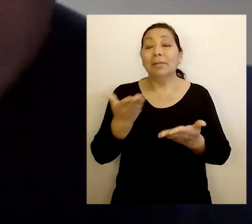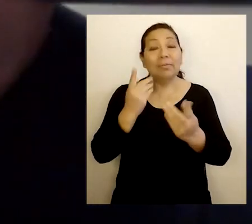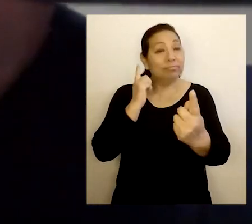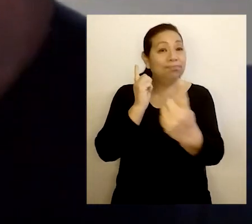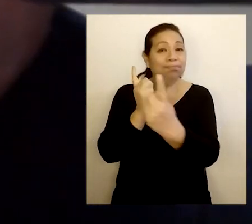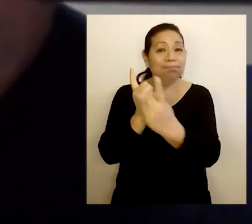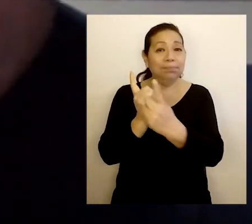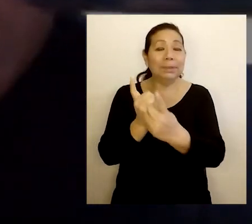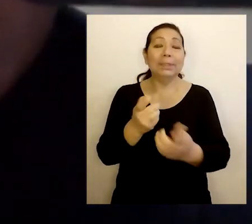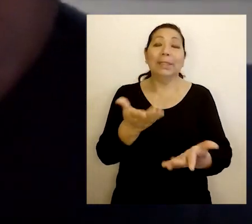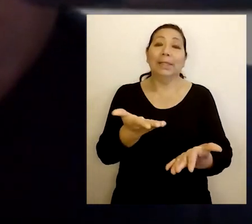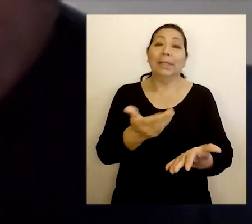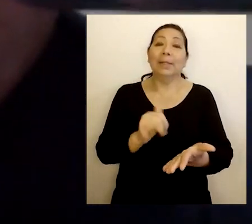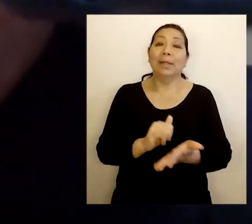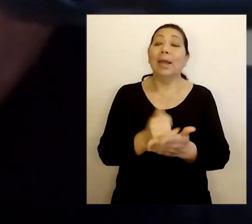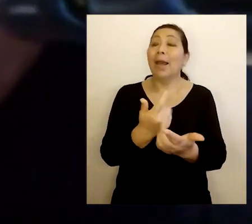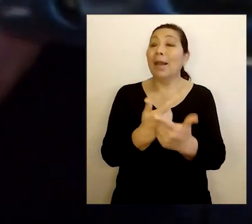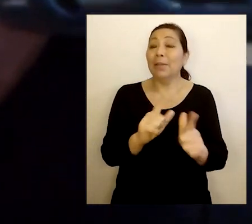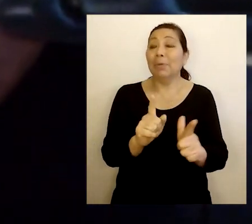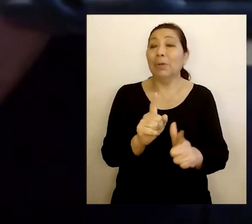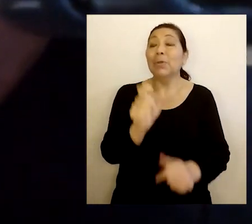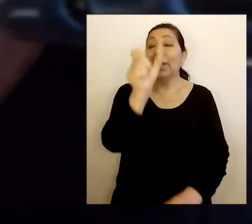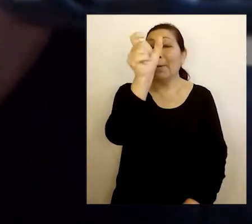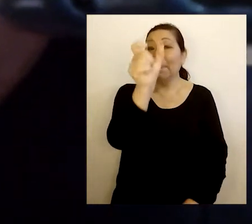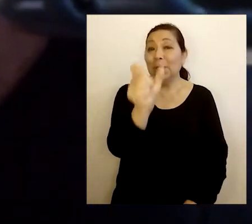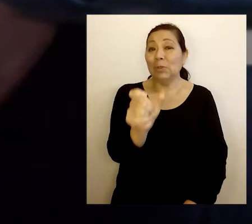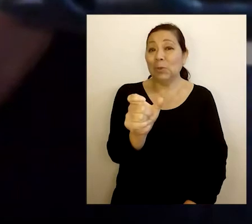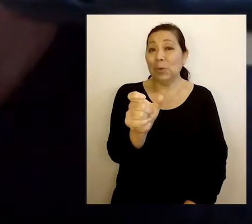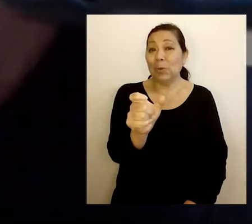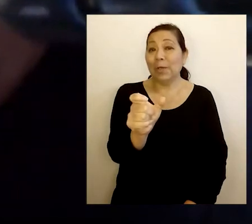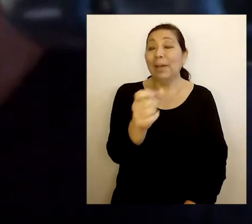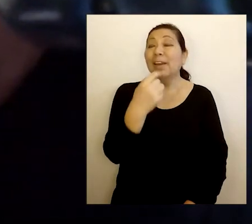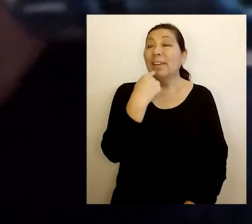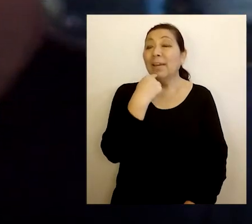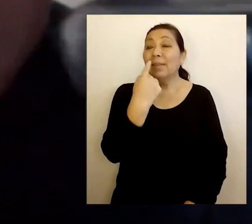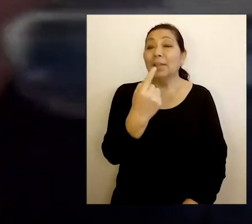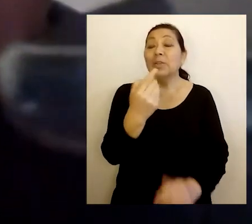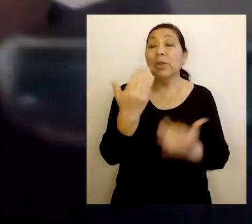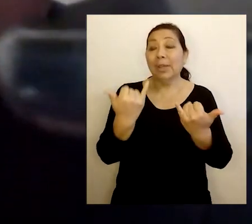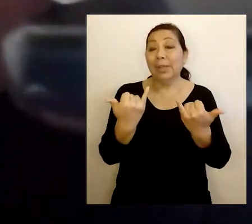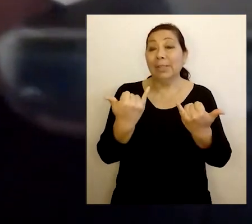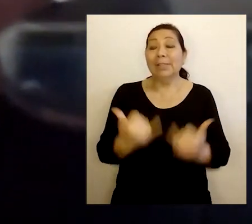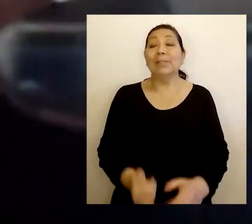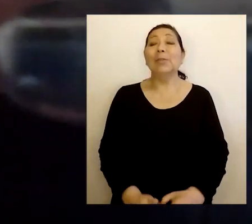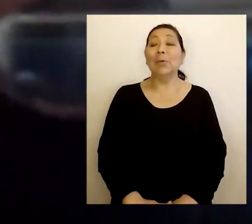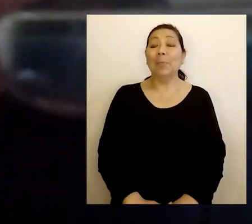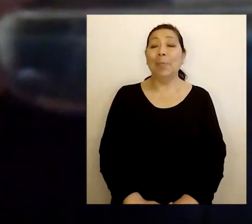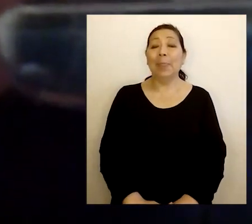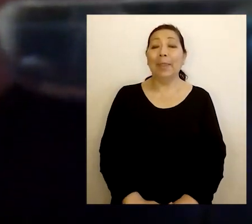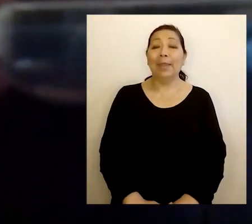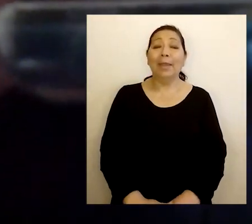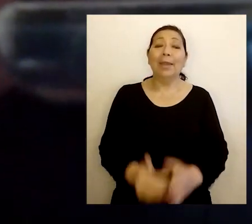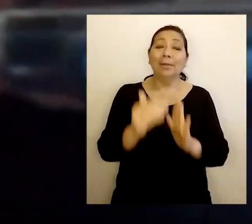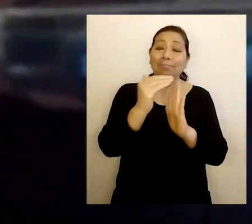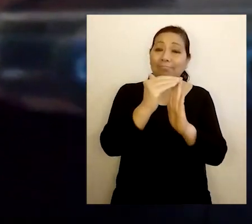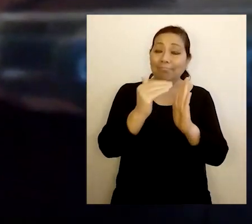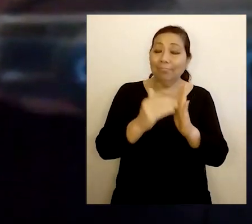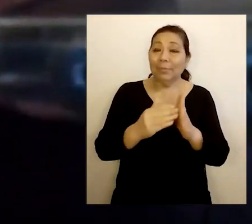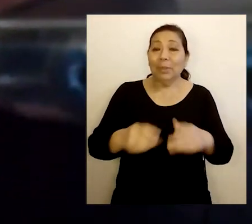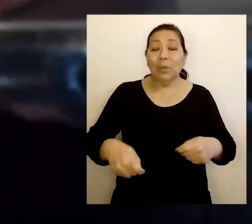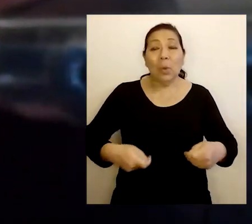la afectación a la libertad individual, la cual se ha acreditado en el presente caso. En efecto, esa arbitrariedad del